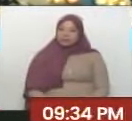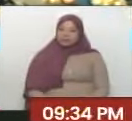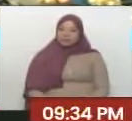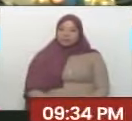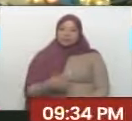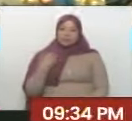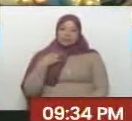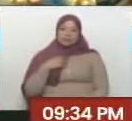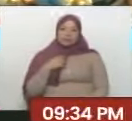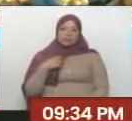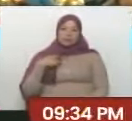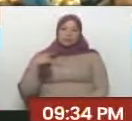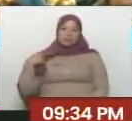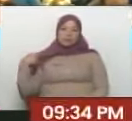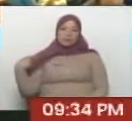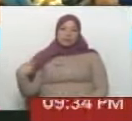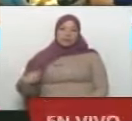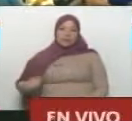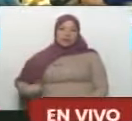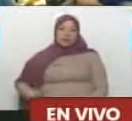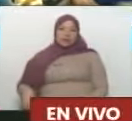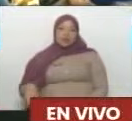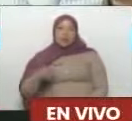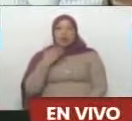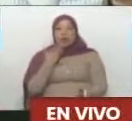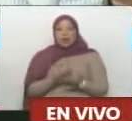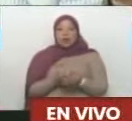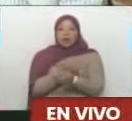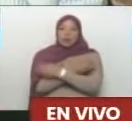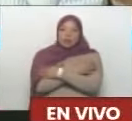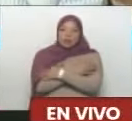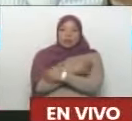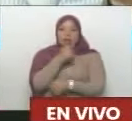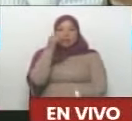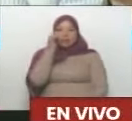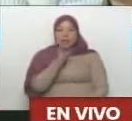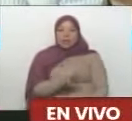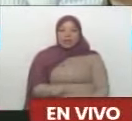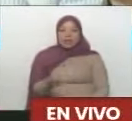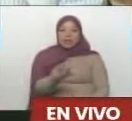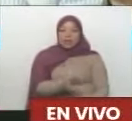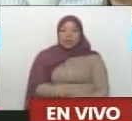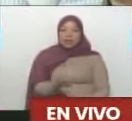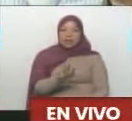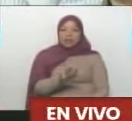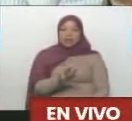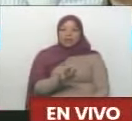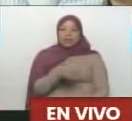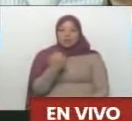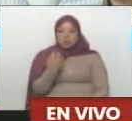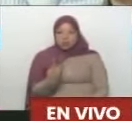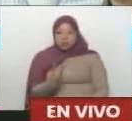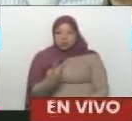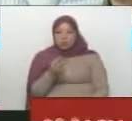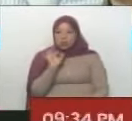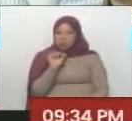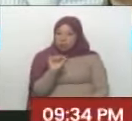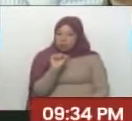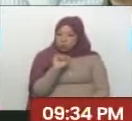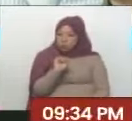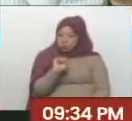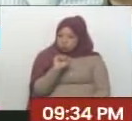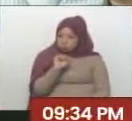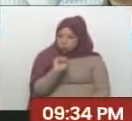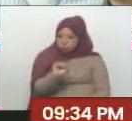Adelante. ¿Se escucha? Bueno, un abrazo, mi pueblo, un abrazo. Hay dos cositas